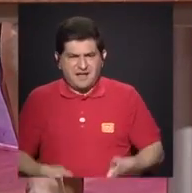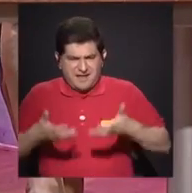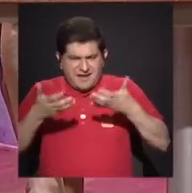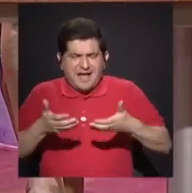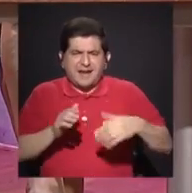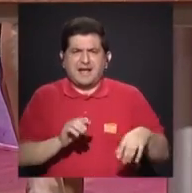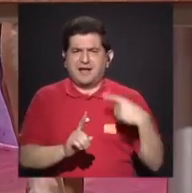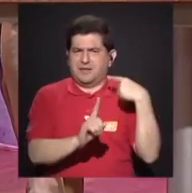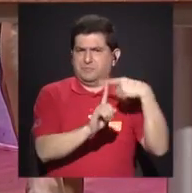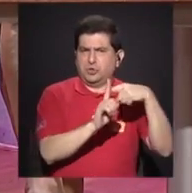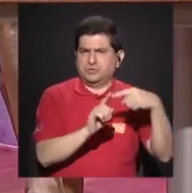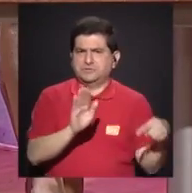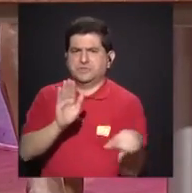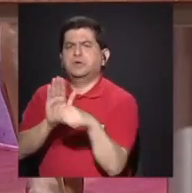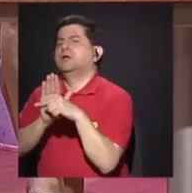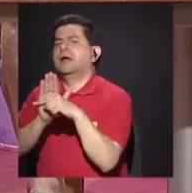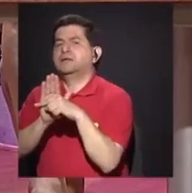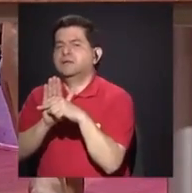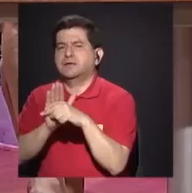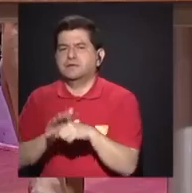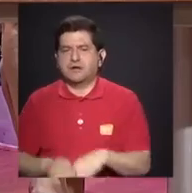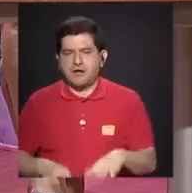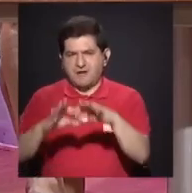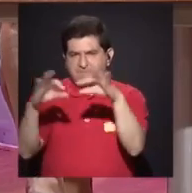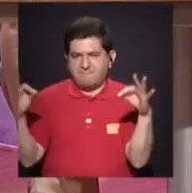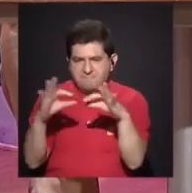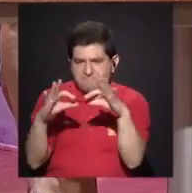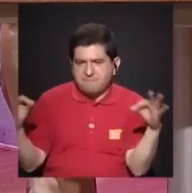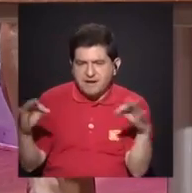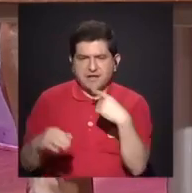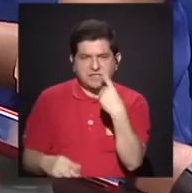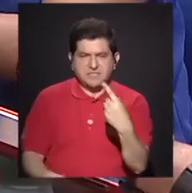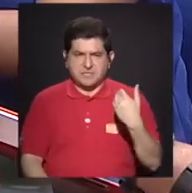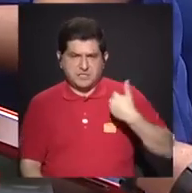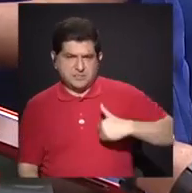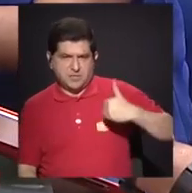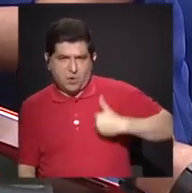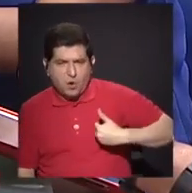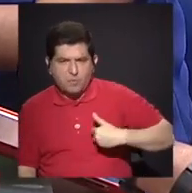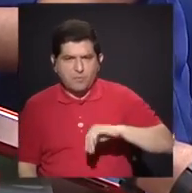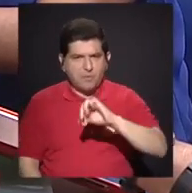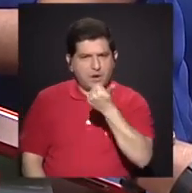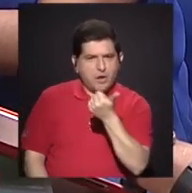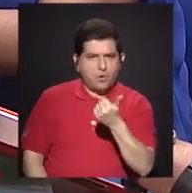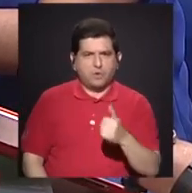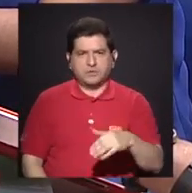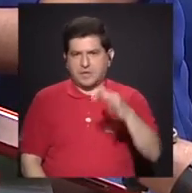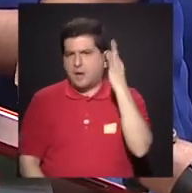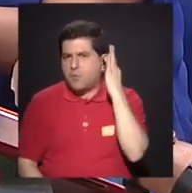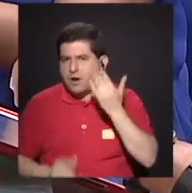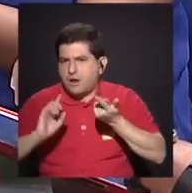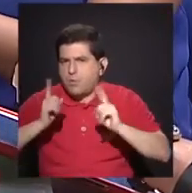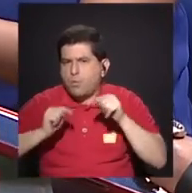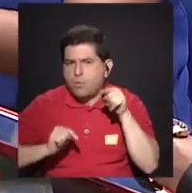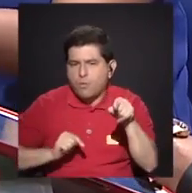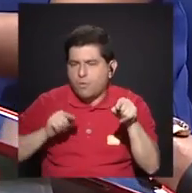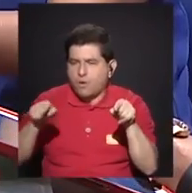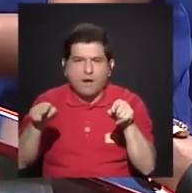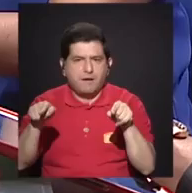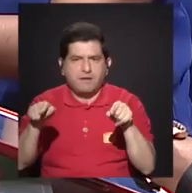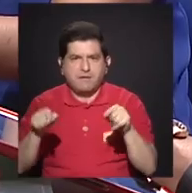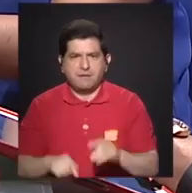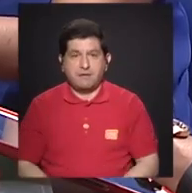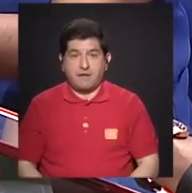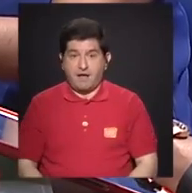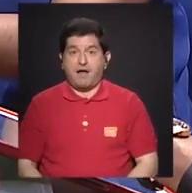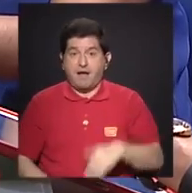cargado negativamente? ¿Cuál de las expresiones alude a lo masculino y cuál alude a lo femenino? Hay ahí entonces todo